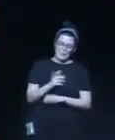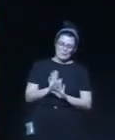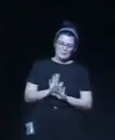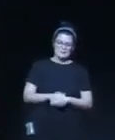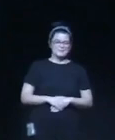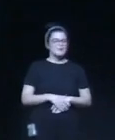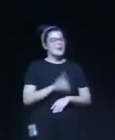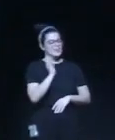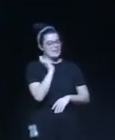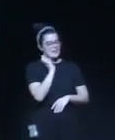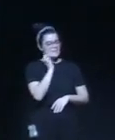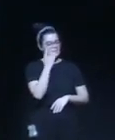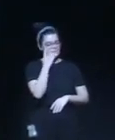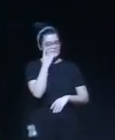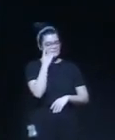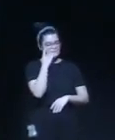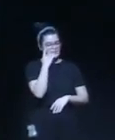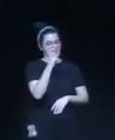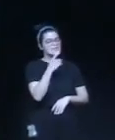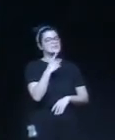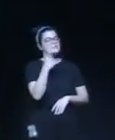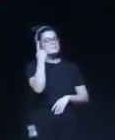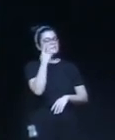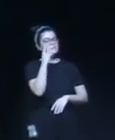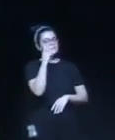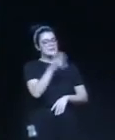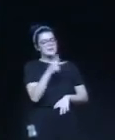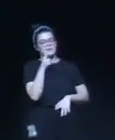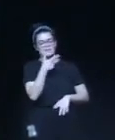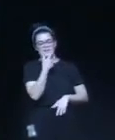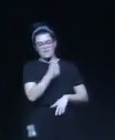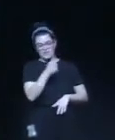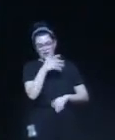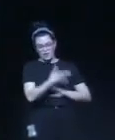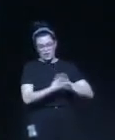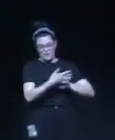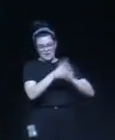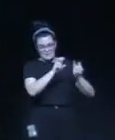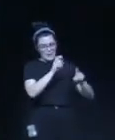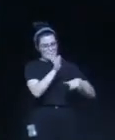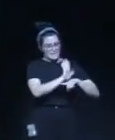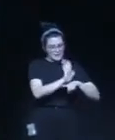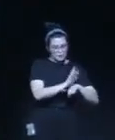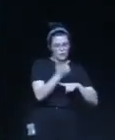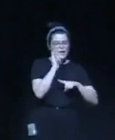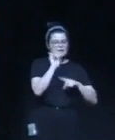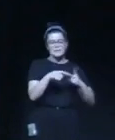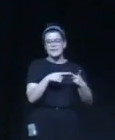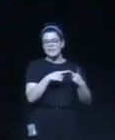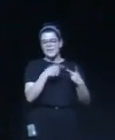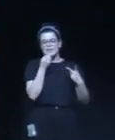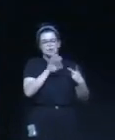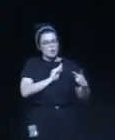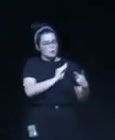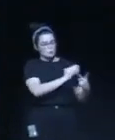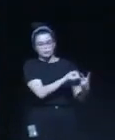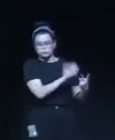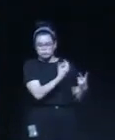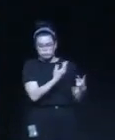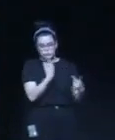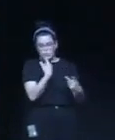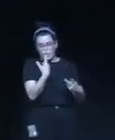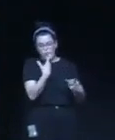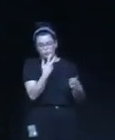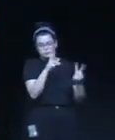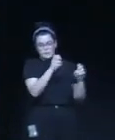fácil, ya verás. Yo te ayudo. Además, es hablar de la peli, es hablar de vuestra historia, lo que sea. De todo.